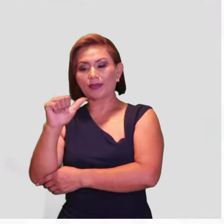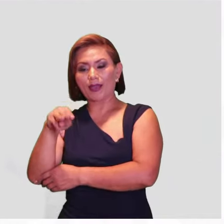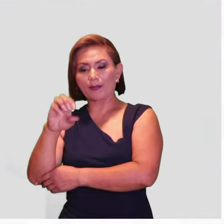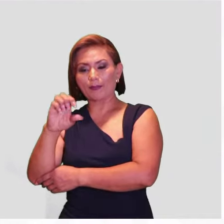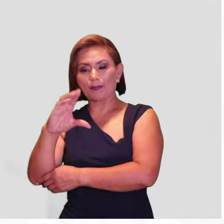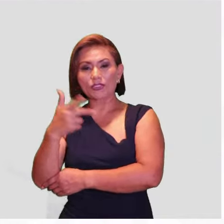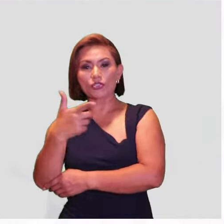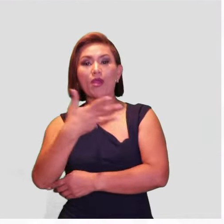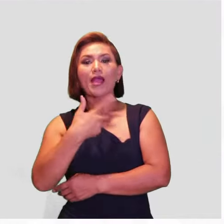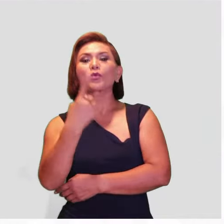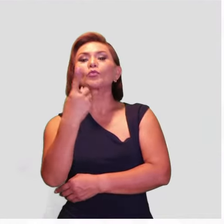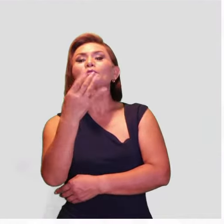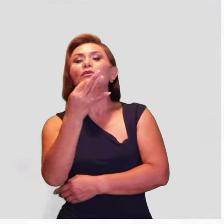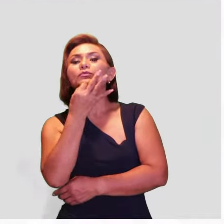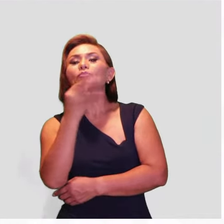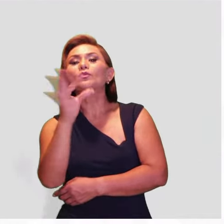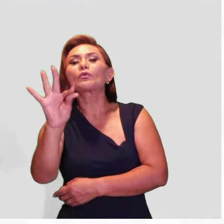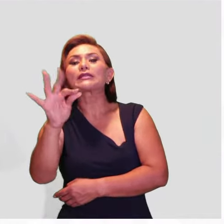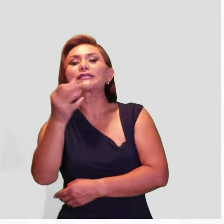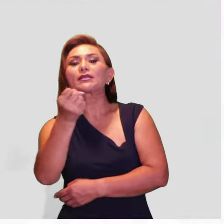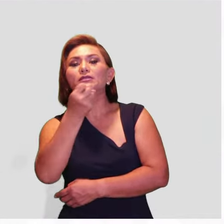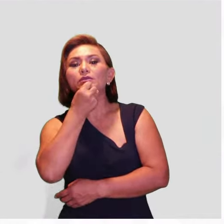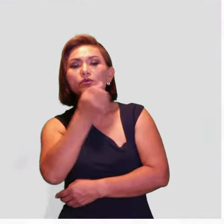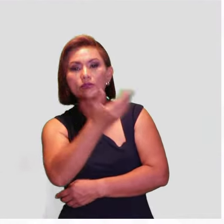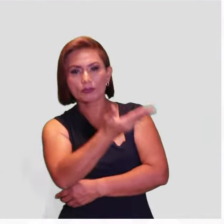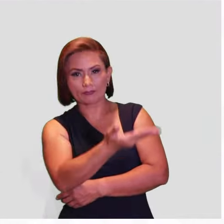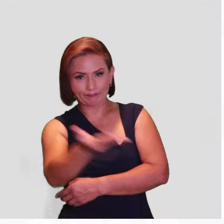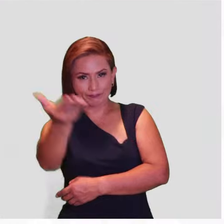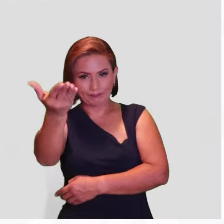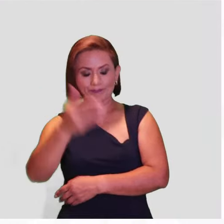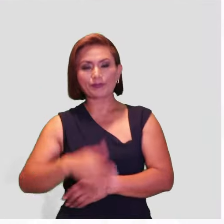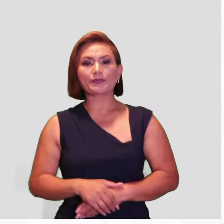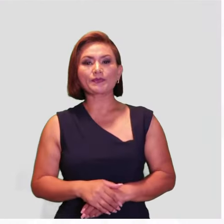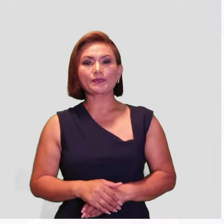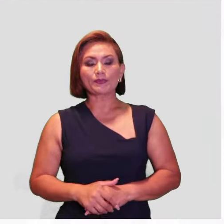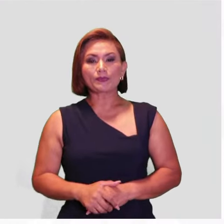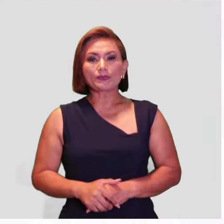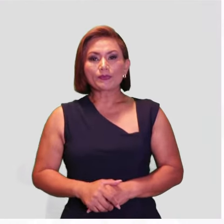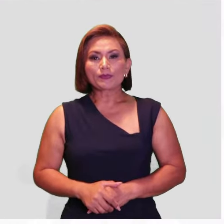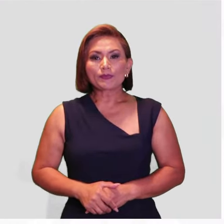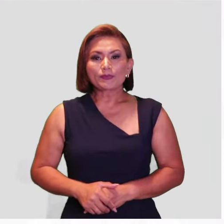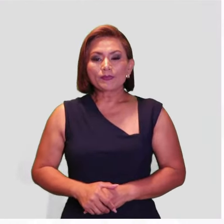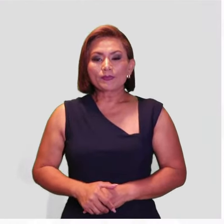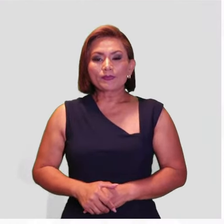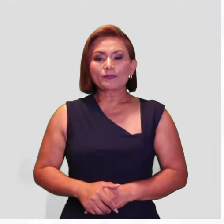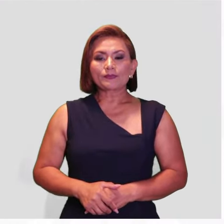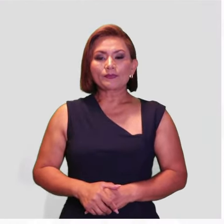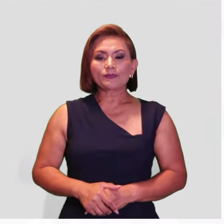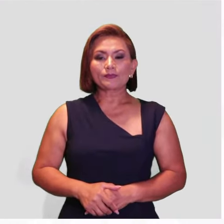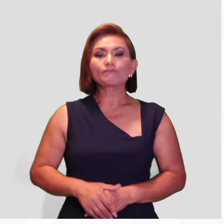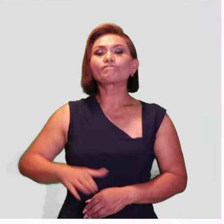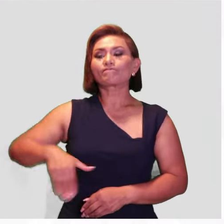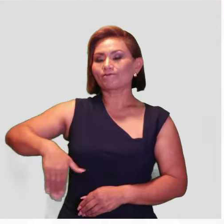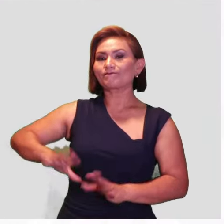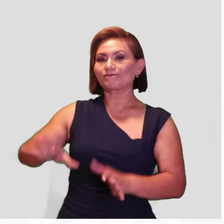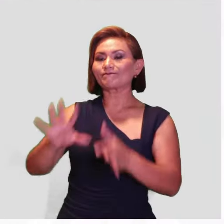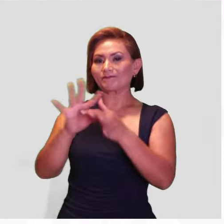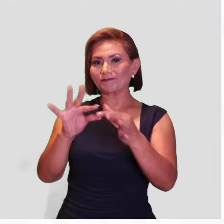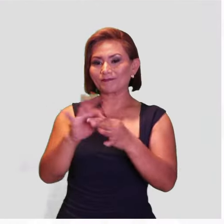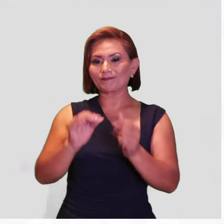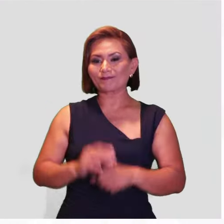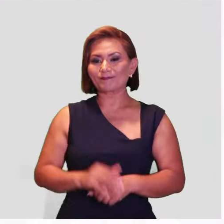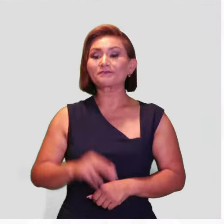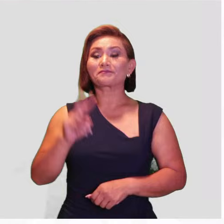resta 1:40 de su bolsa de tiempo. Adelante, candidata. Como lo mencionaba un candidato, si bien es cierto, el estándar nacional sí